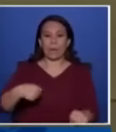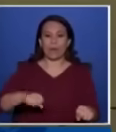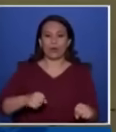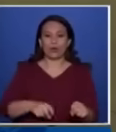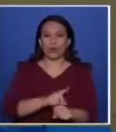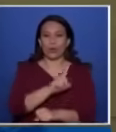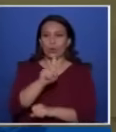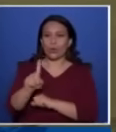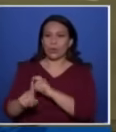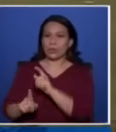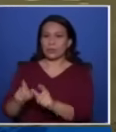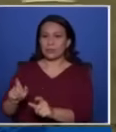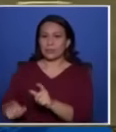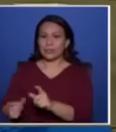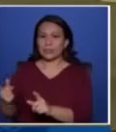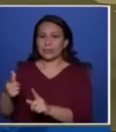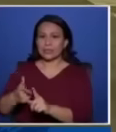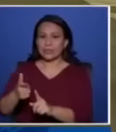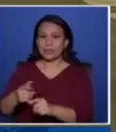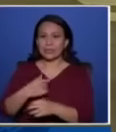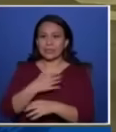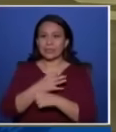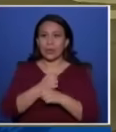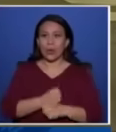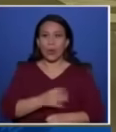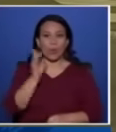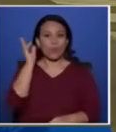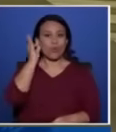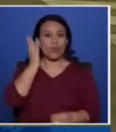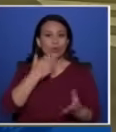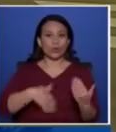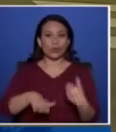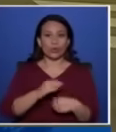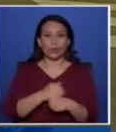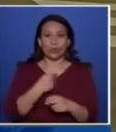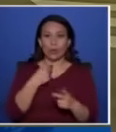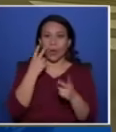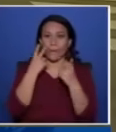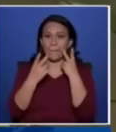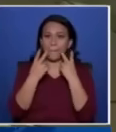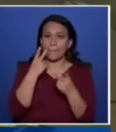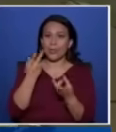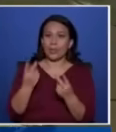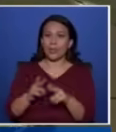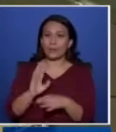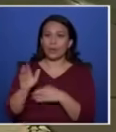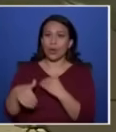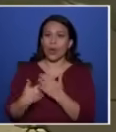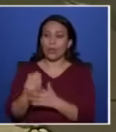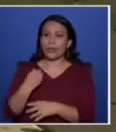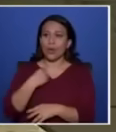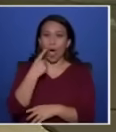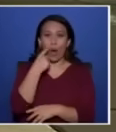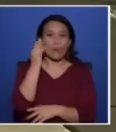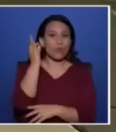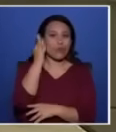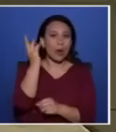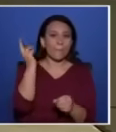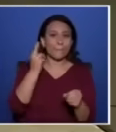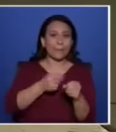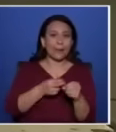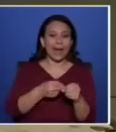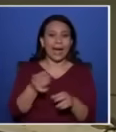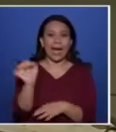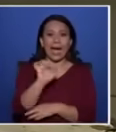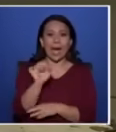estaba blindado. La chica se subió a la camioneta, que si la chica había quedado en esa vaina, la hubieran rematado ahí. Tras el hecho, el hombre y la mujer acudieron en la